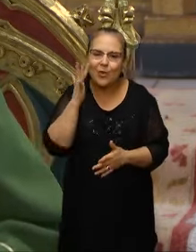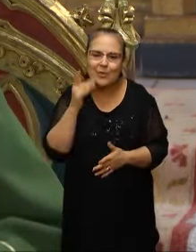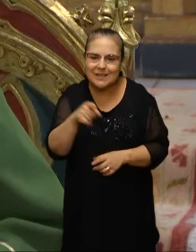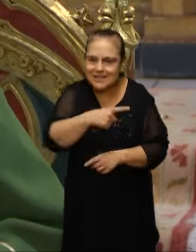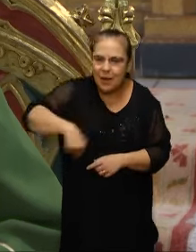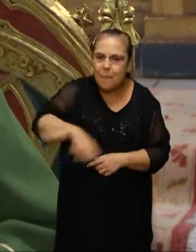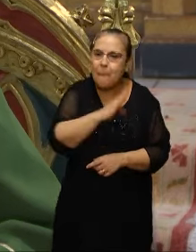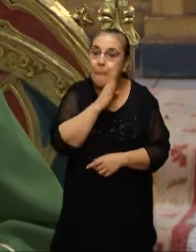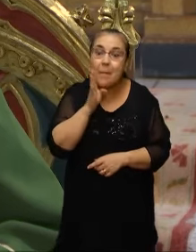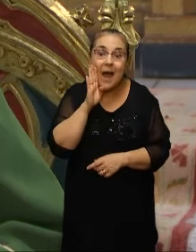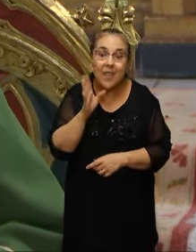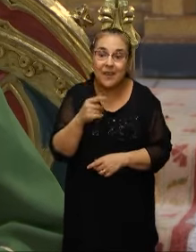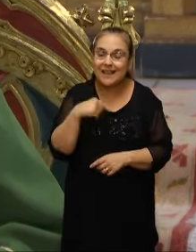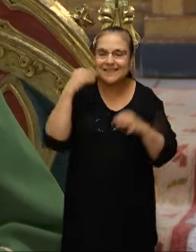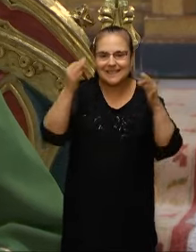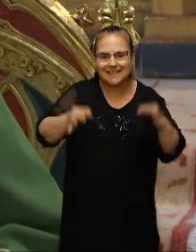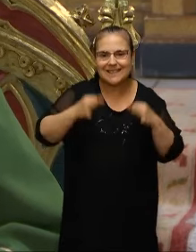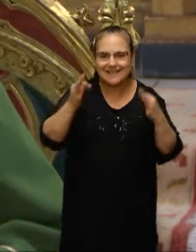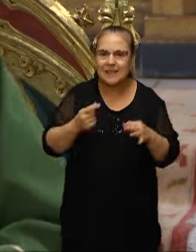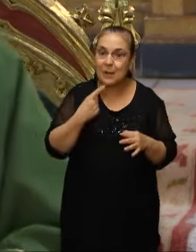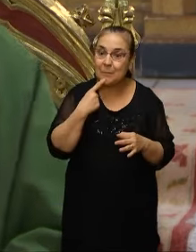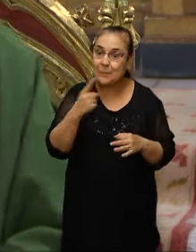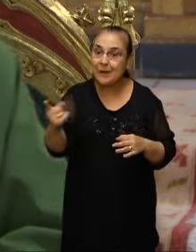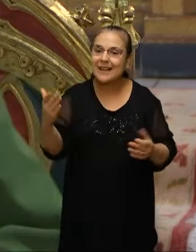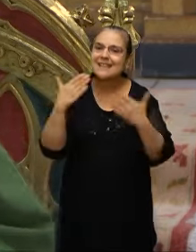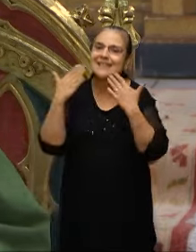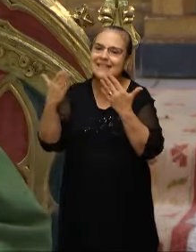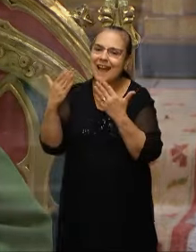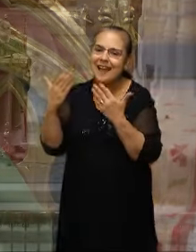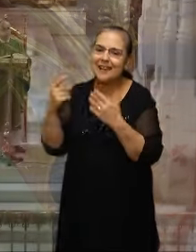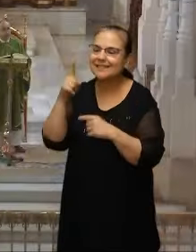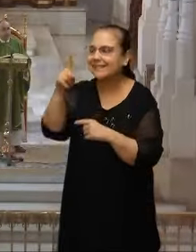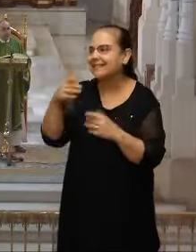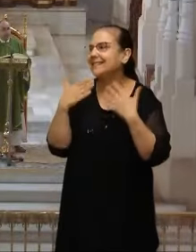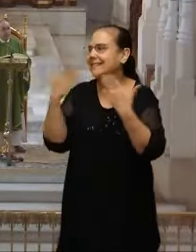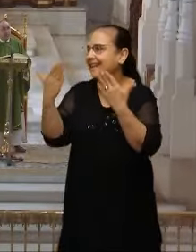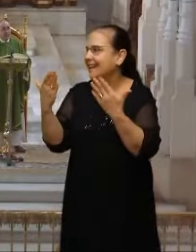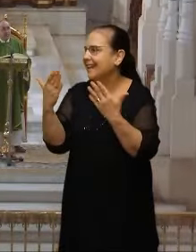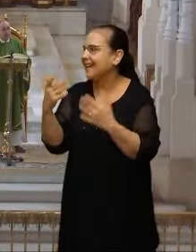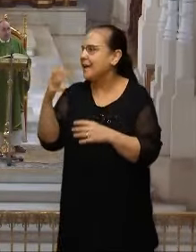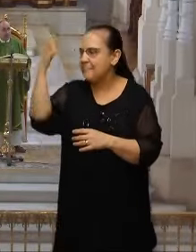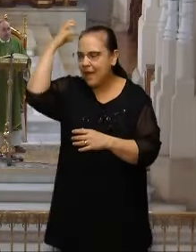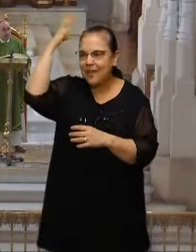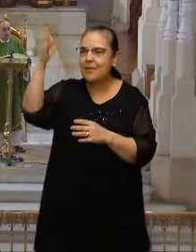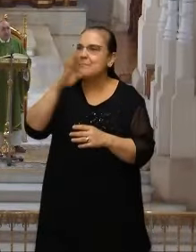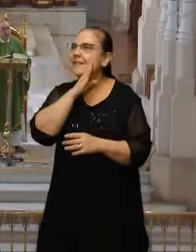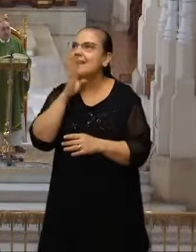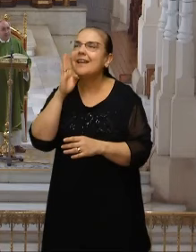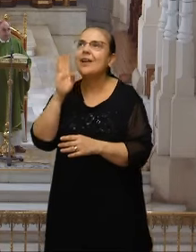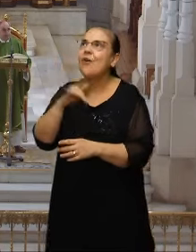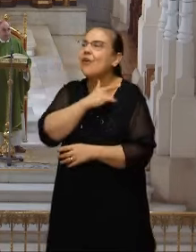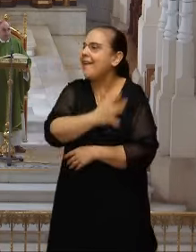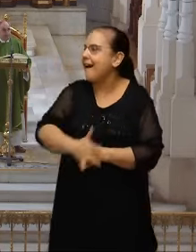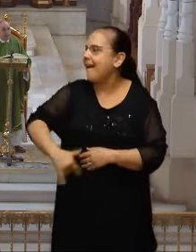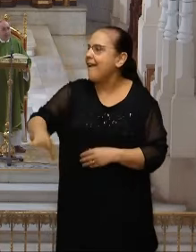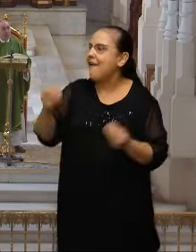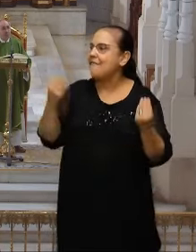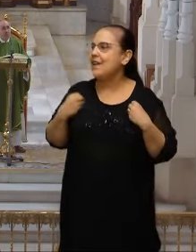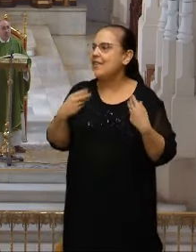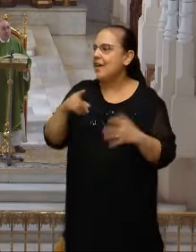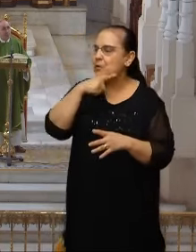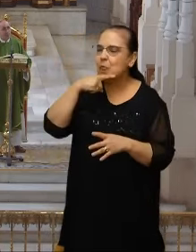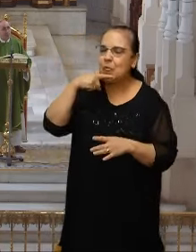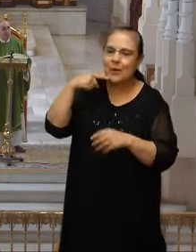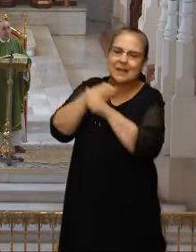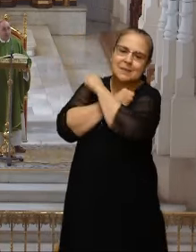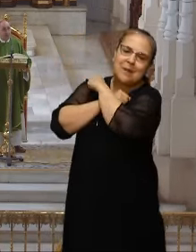terminar dirigiéndonos a ella con el rezo de la salve con devoción Dios te salve reina y madre de misericordia